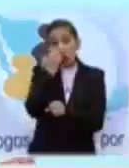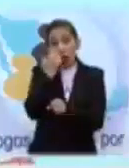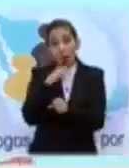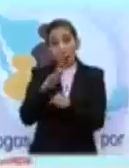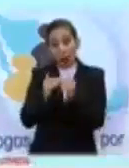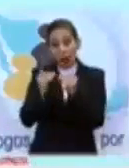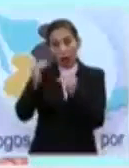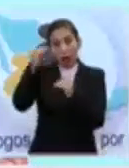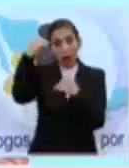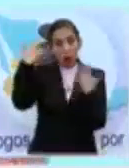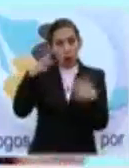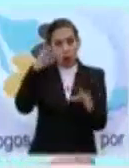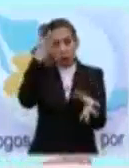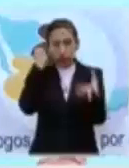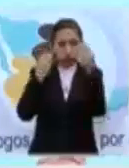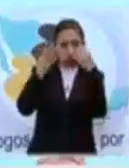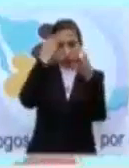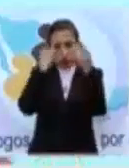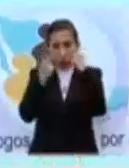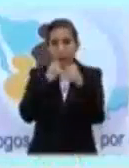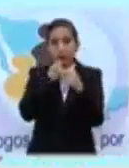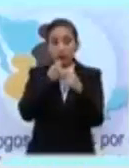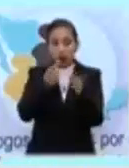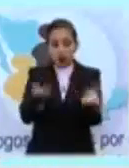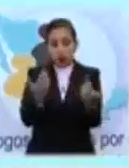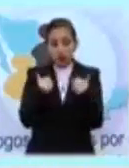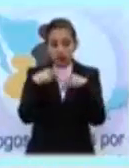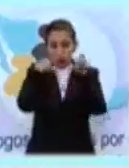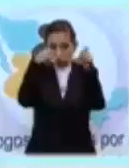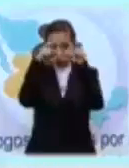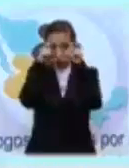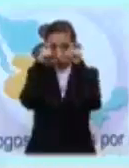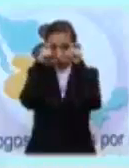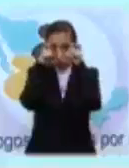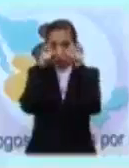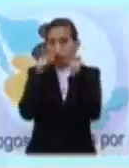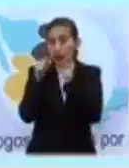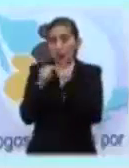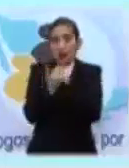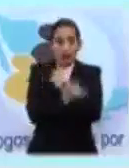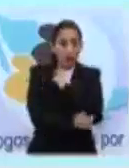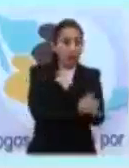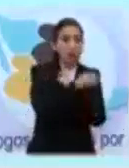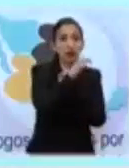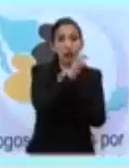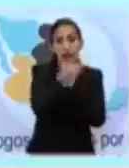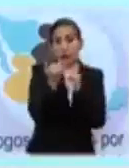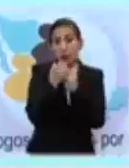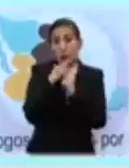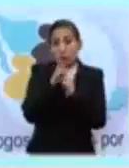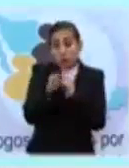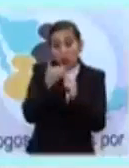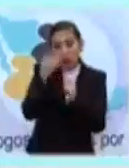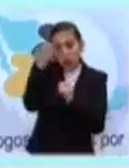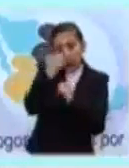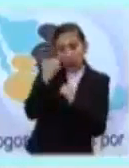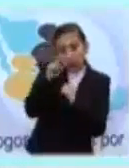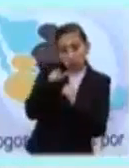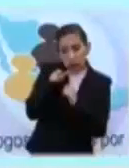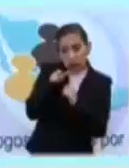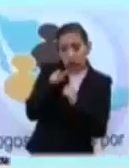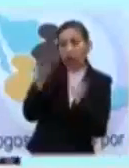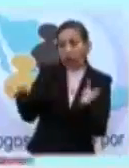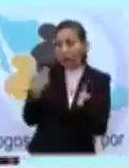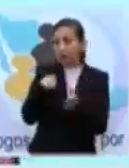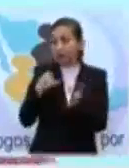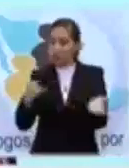muy significativamente en el grupo de niños que recibieron esos lentes, y dado que ese fue el resultado de la evaluación, se